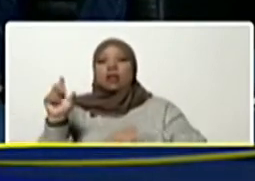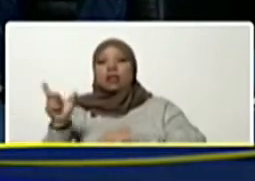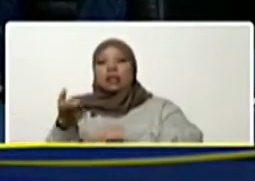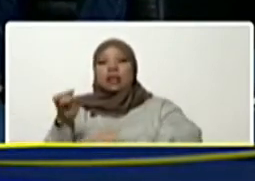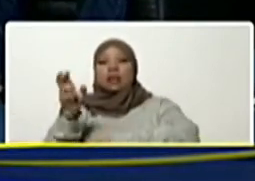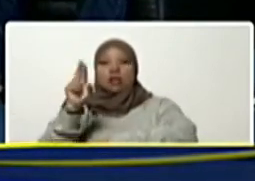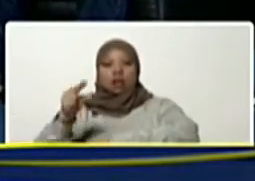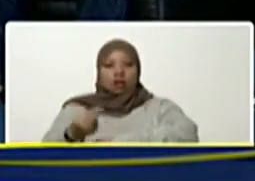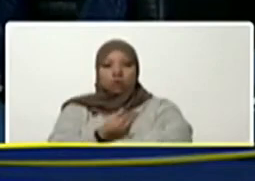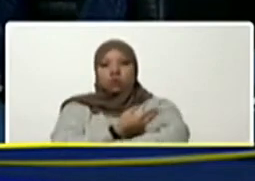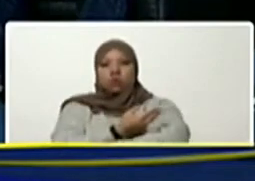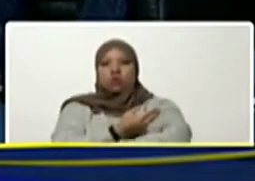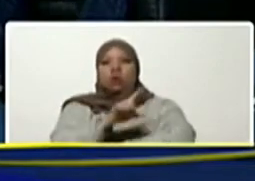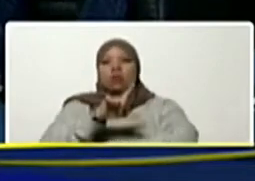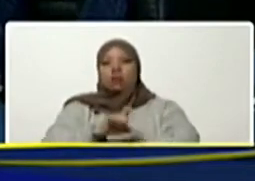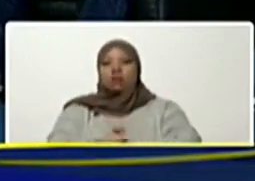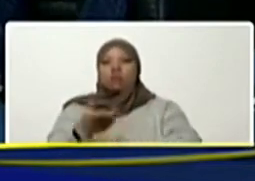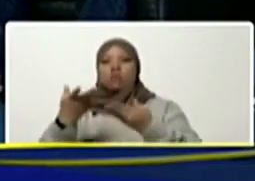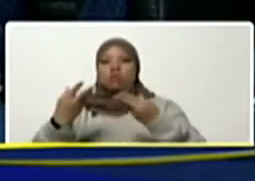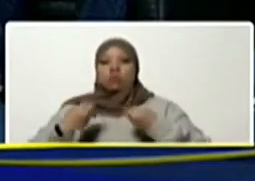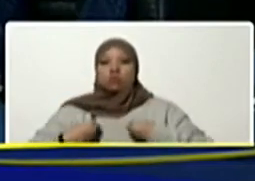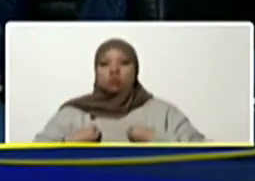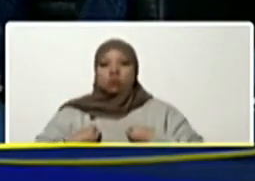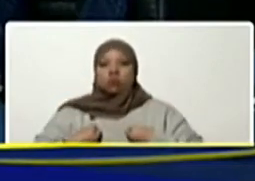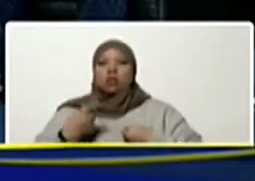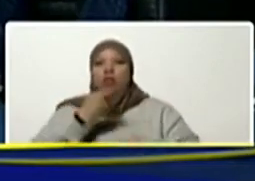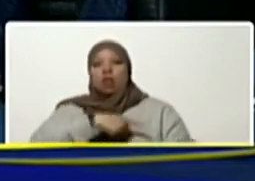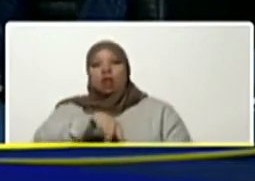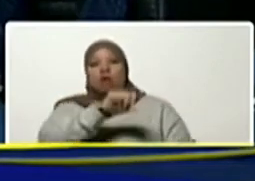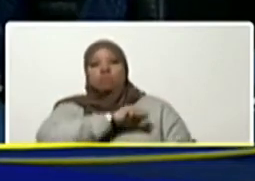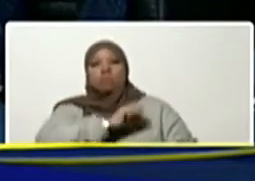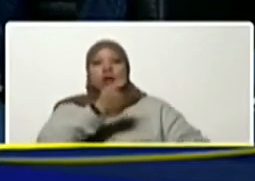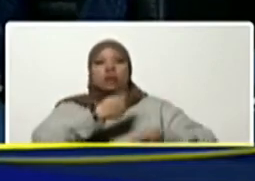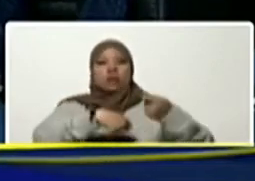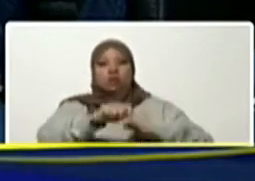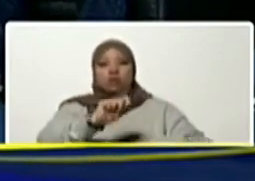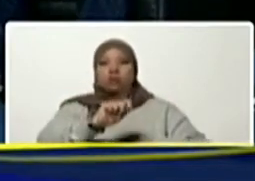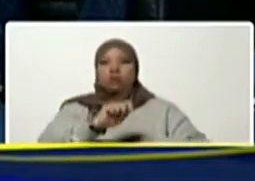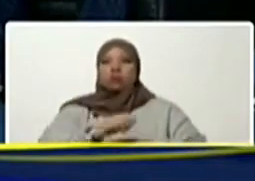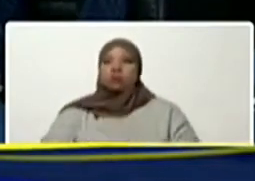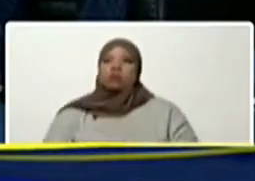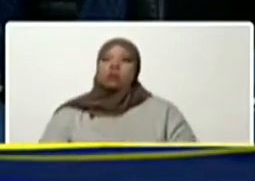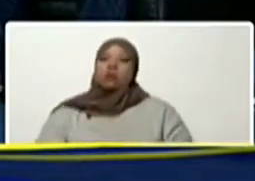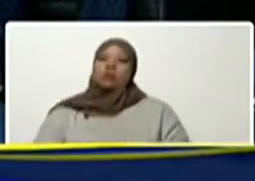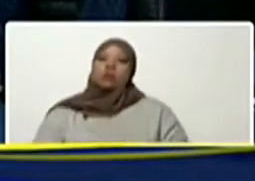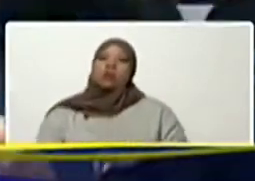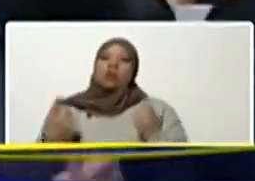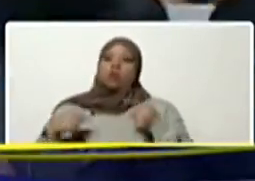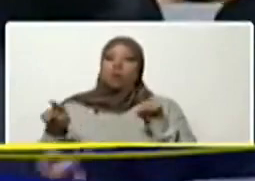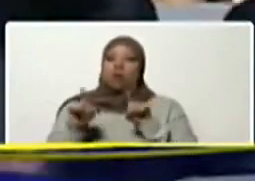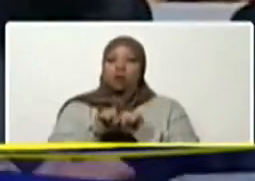el encargado de negocios del Reino de España. Bienvenidos, bienvenidas. Igual